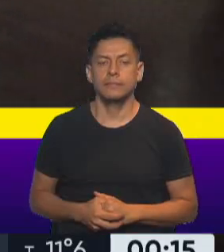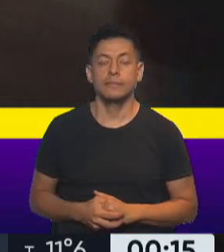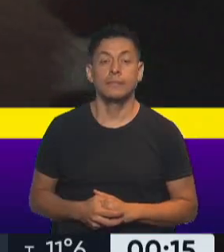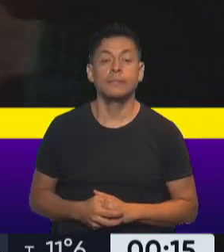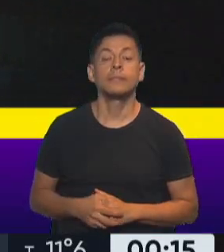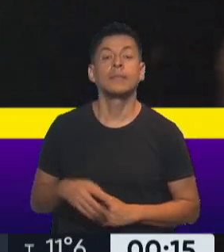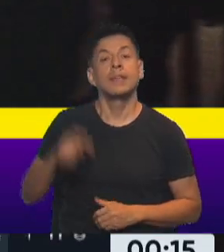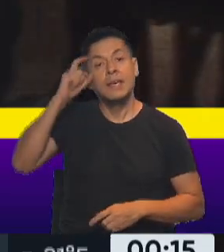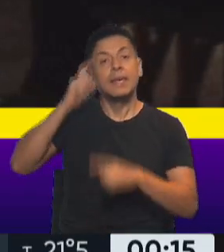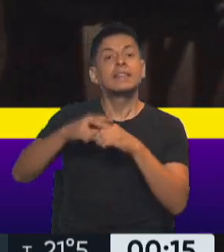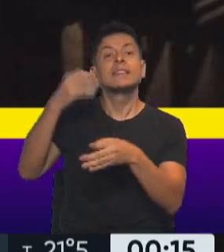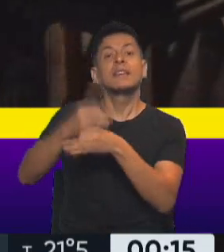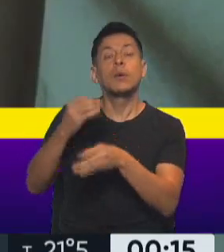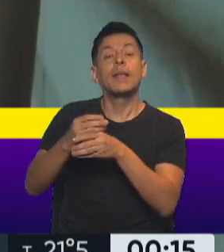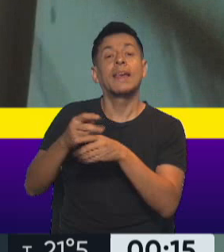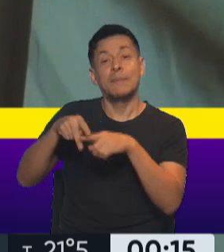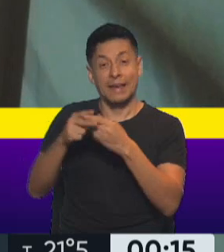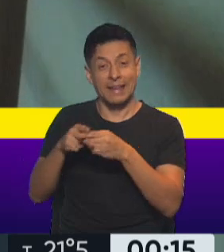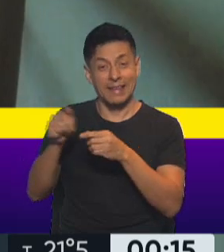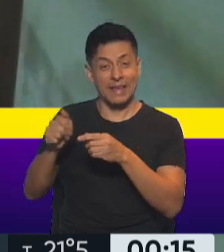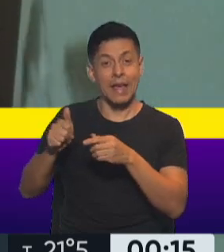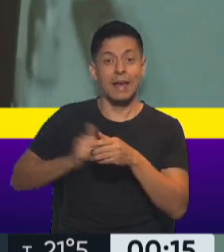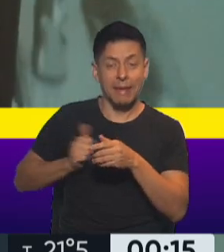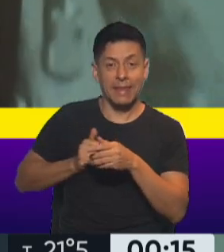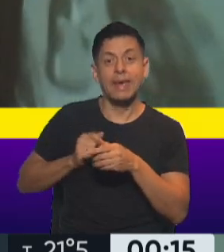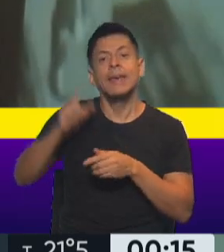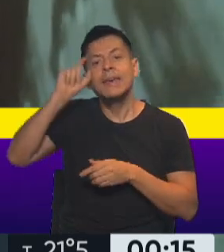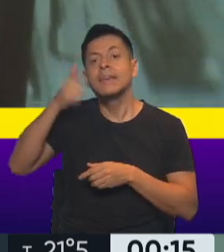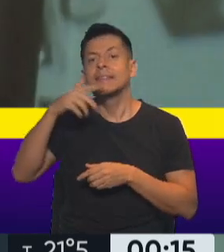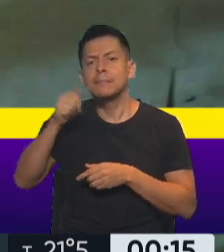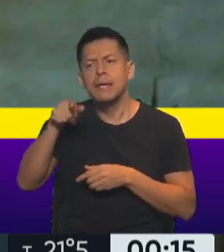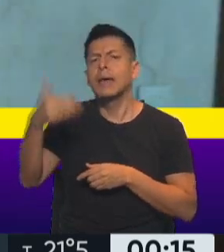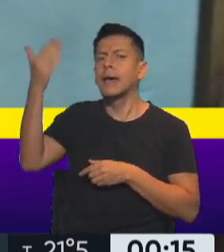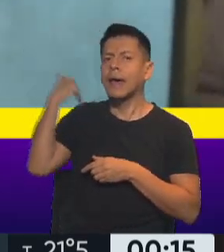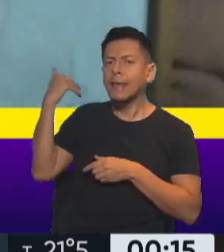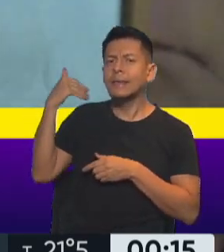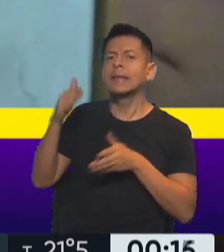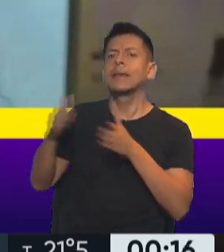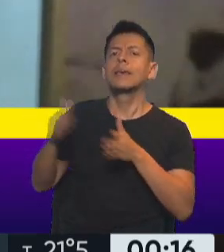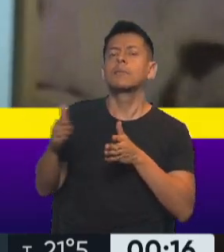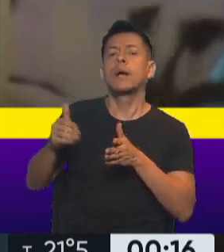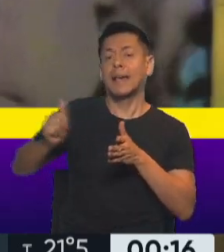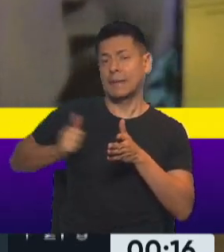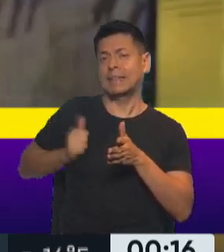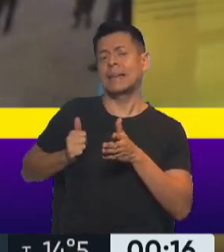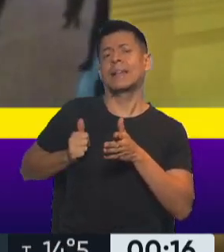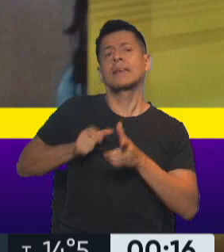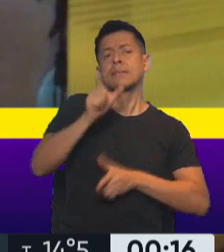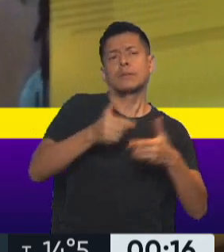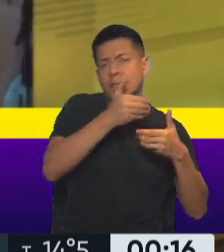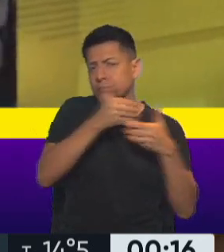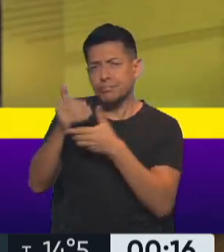La ex Escuela de Mecánica de la Armada, ESMA, fue uno de los mayores centros clandestinos de detención, tortura y